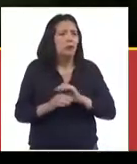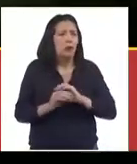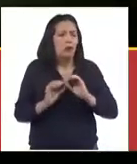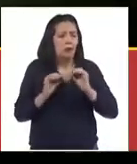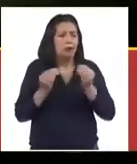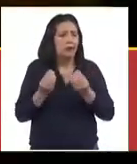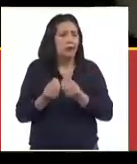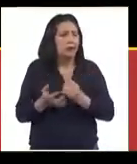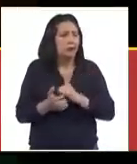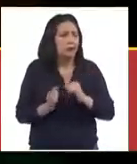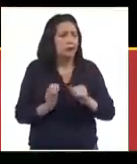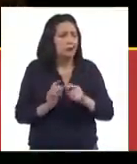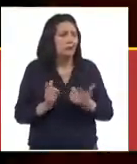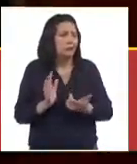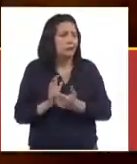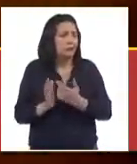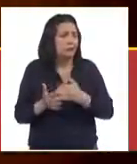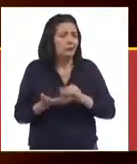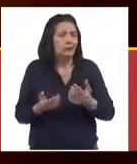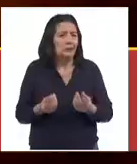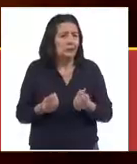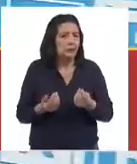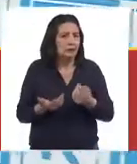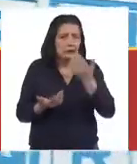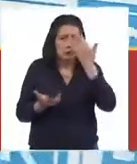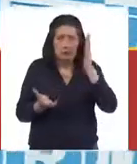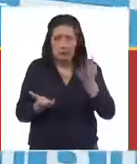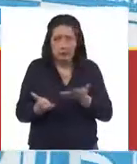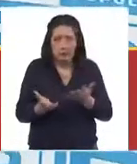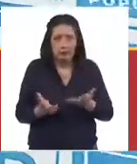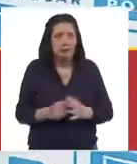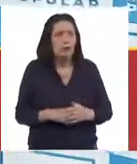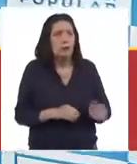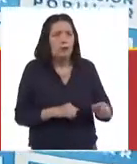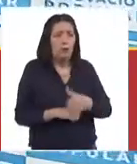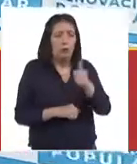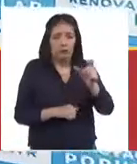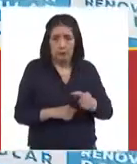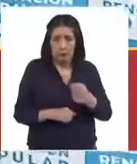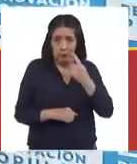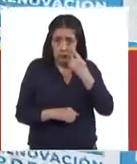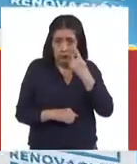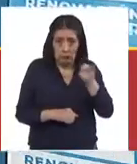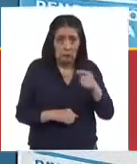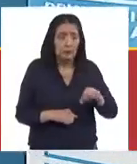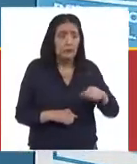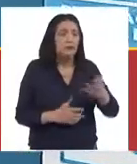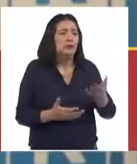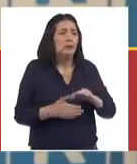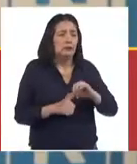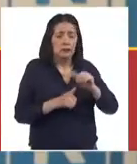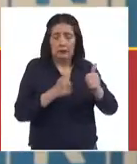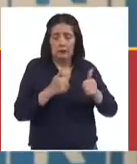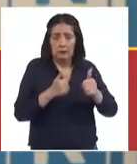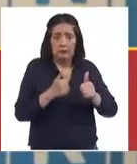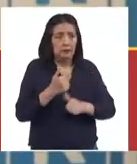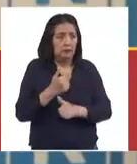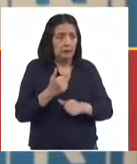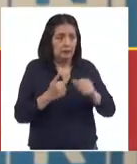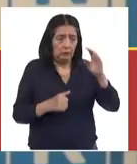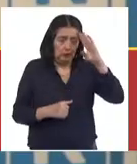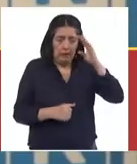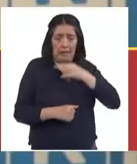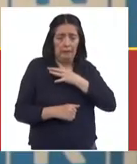organización criminal y lavado de activos. Otro personaje conocido que estará en el Congreso es el vicealmirante Jorge